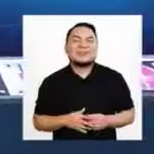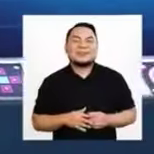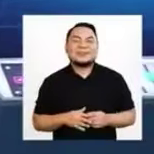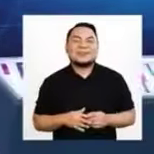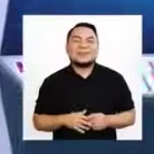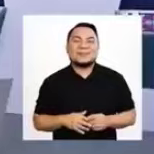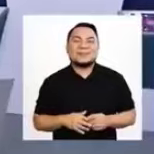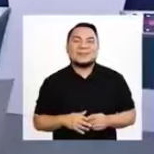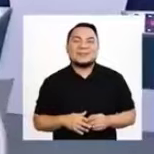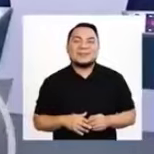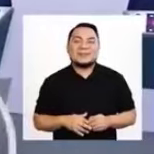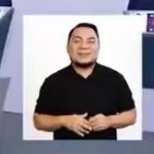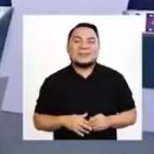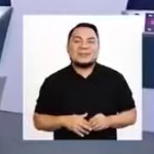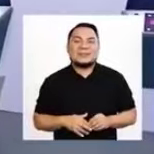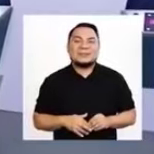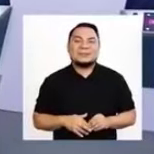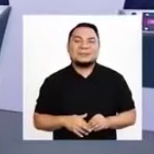¡Macabot!